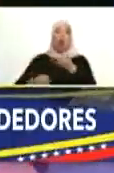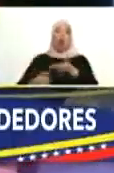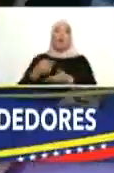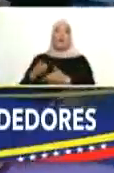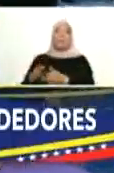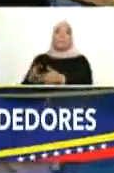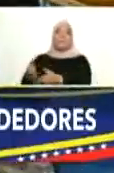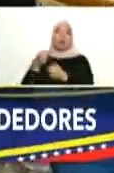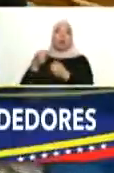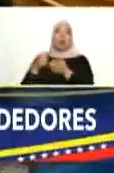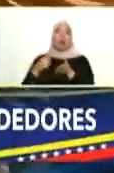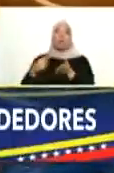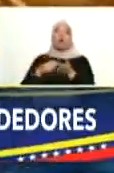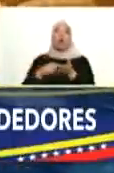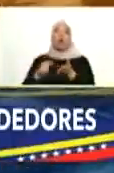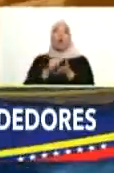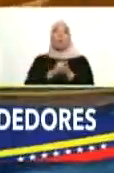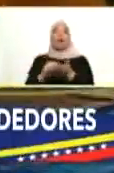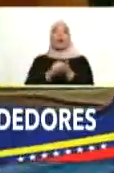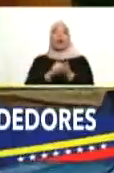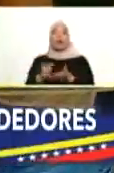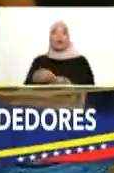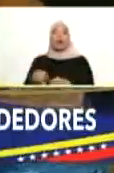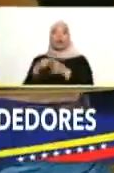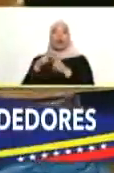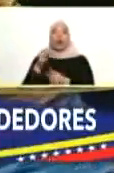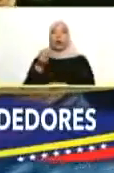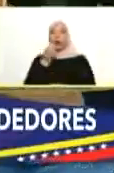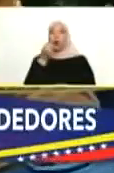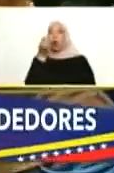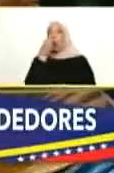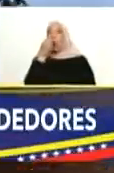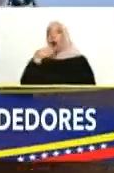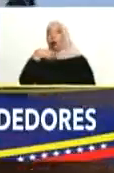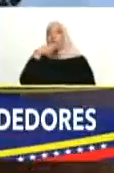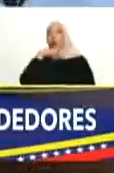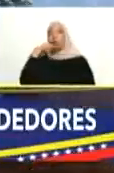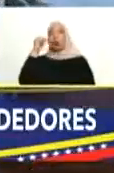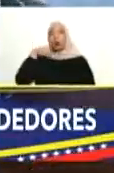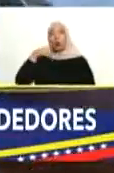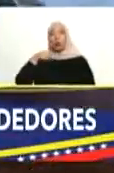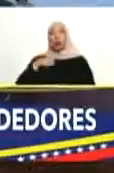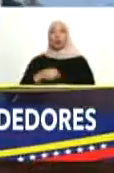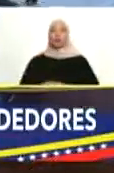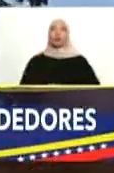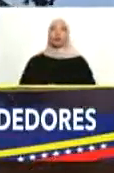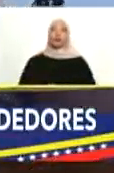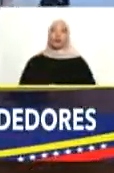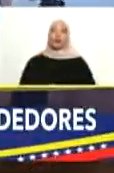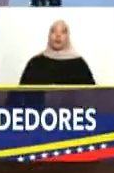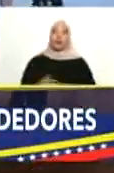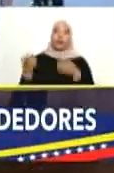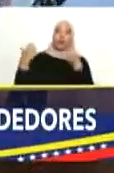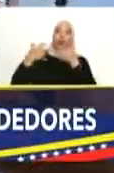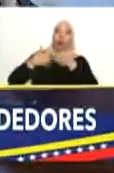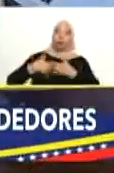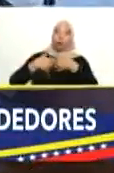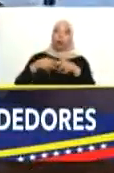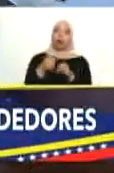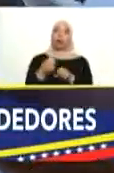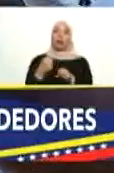aquí, bocadillo artesanal, vea, bocadillo artesanal aquí, entre tantos emprendimientos,